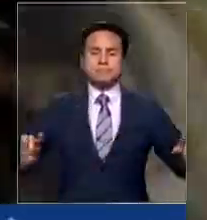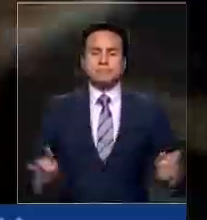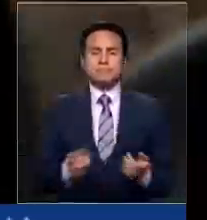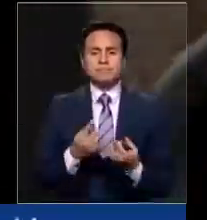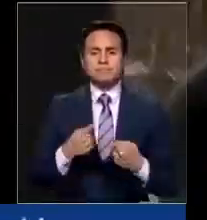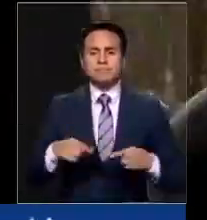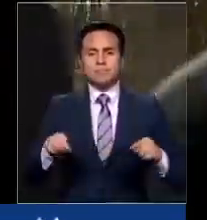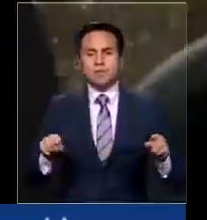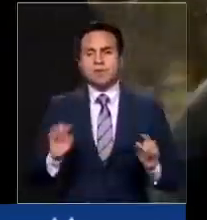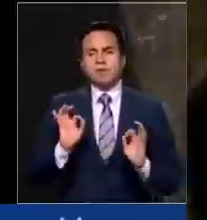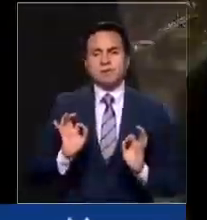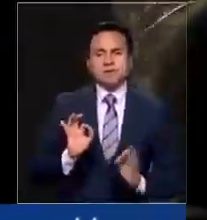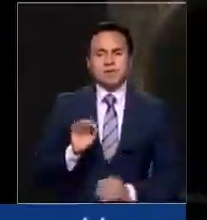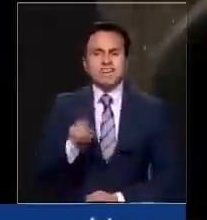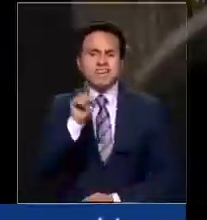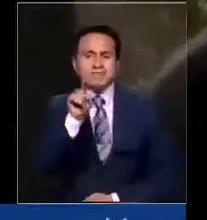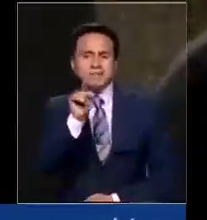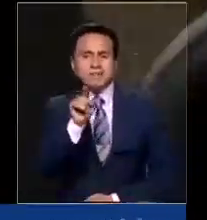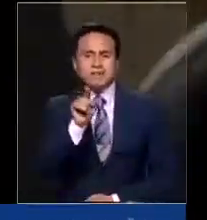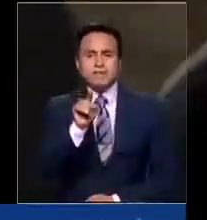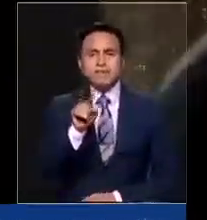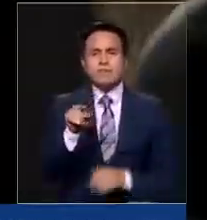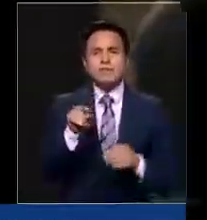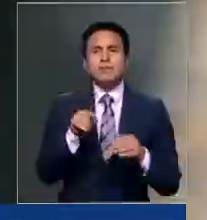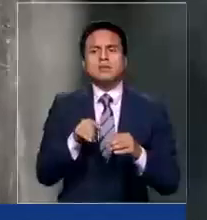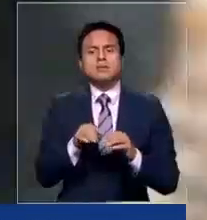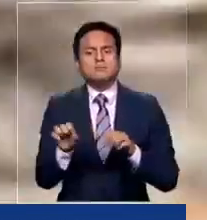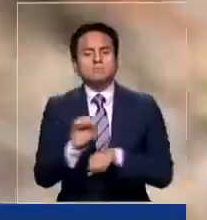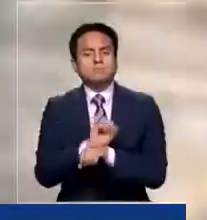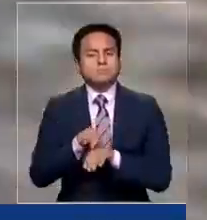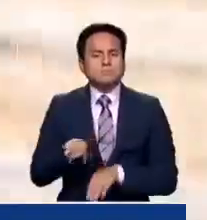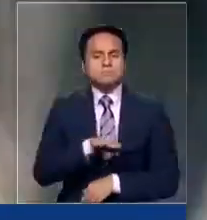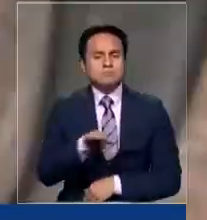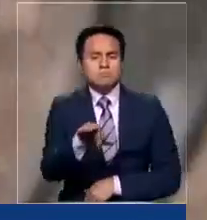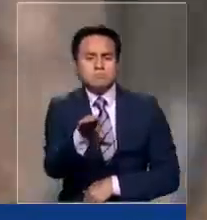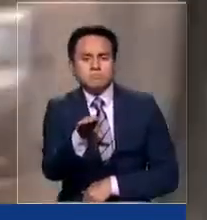allá se los van a gustar camino